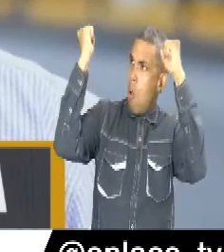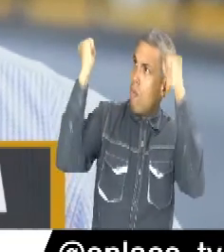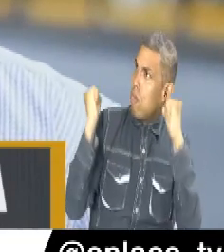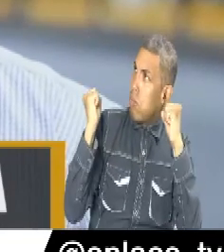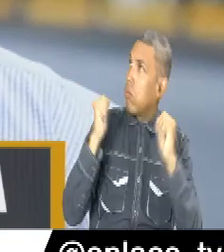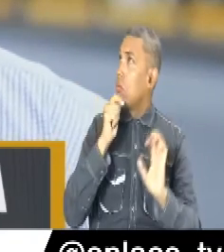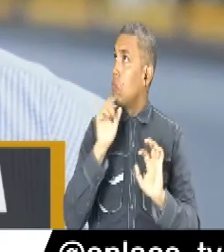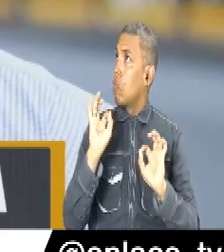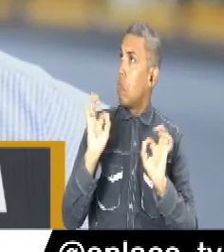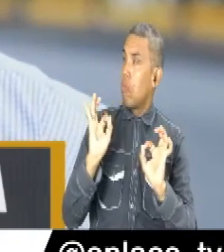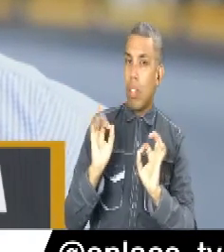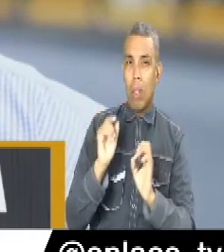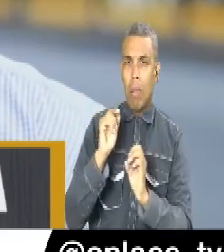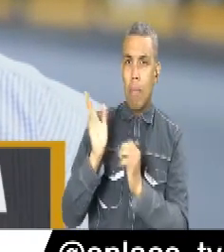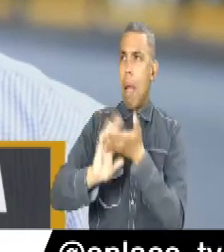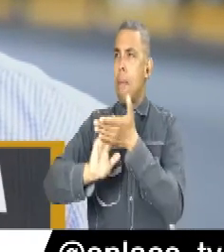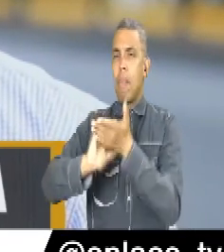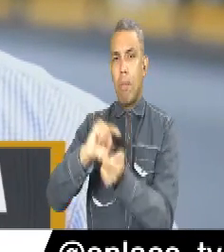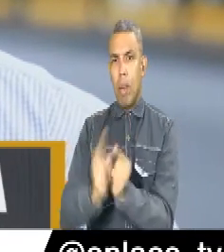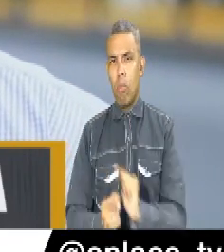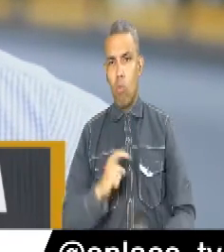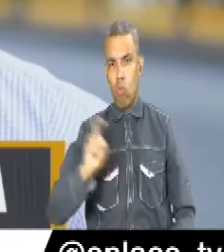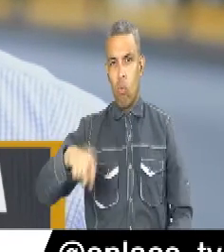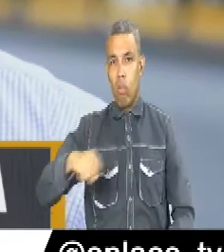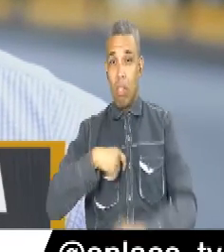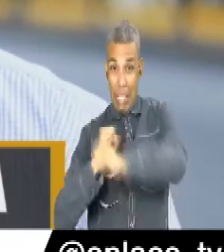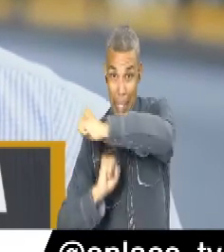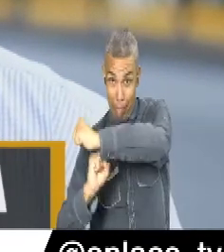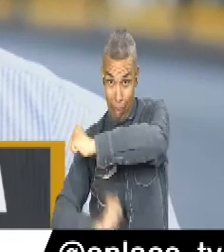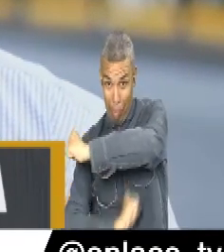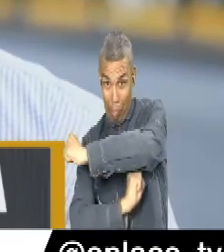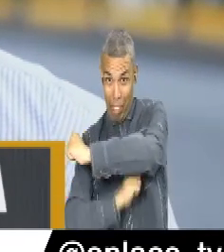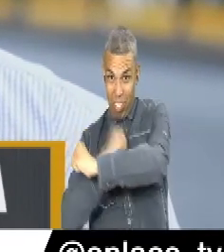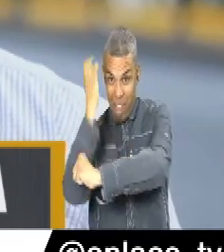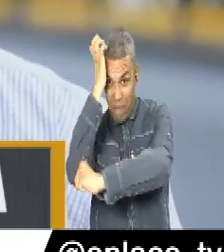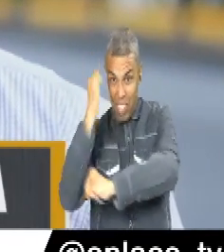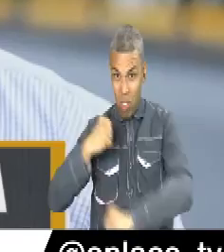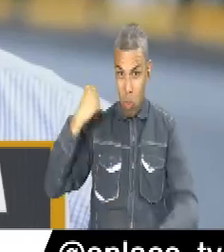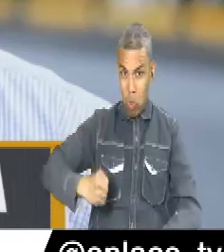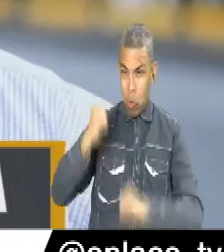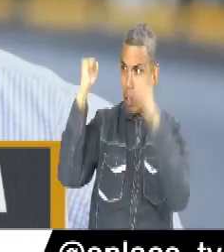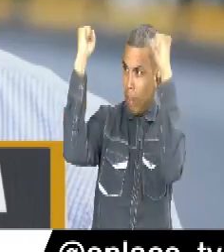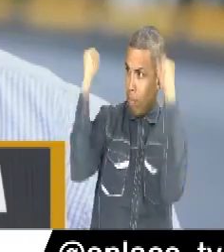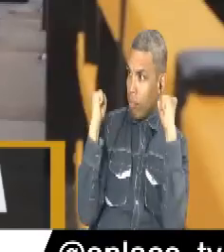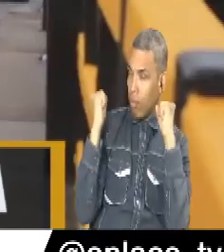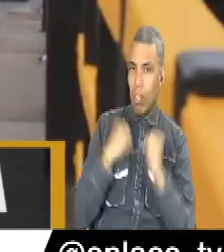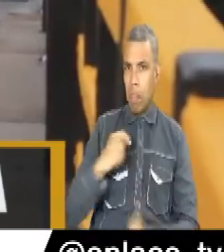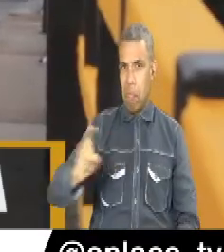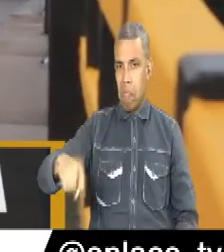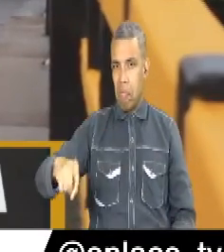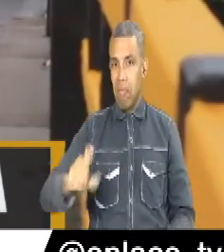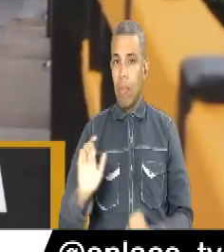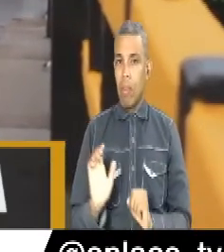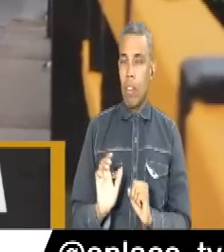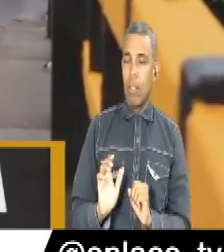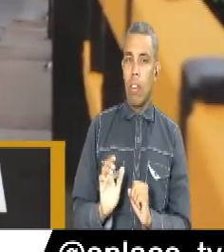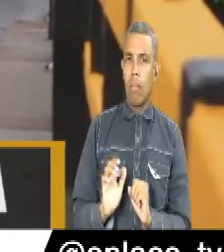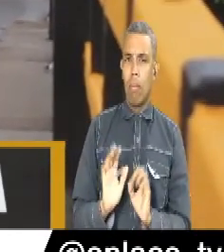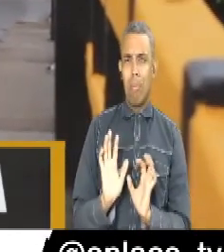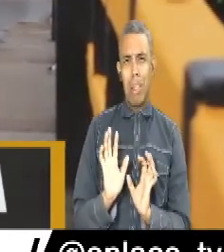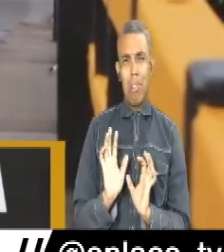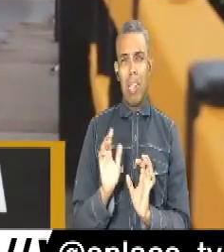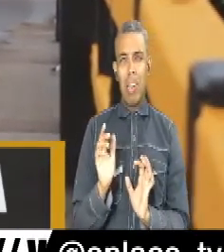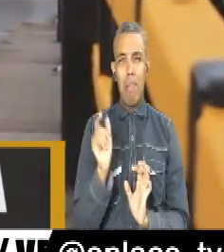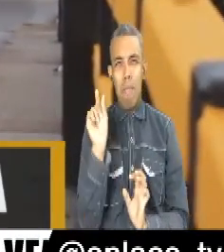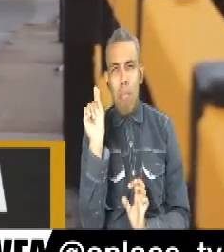no hay no hemos notado ninguna observación. Los sitios donde se están haciendo unos rezanes fue por agentes